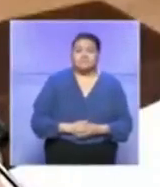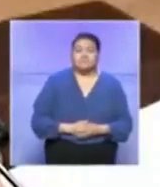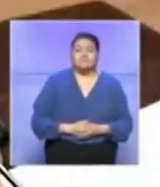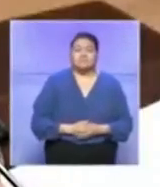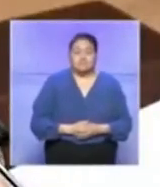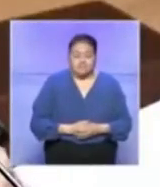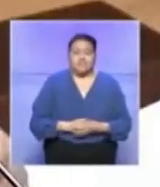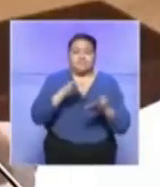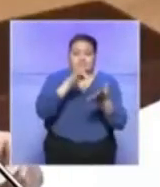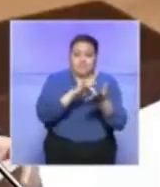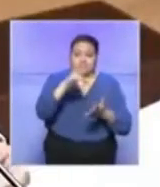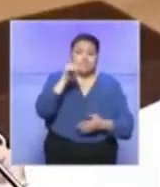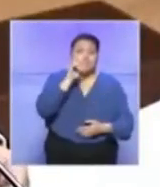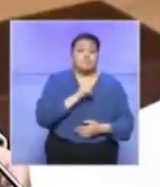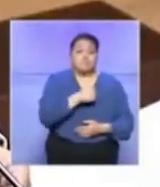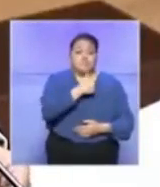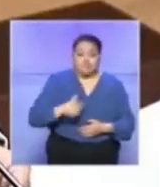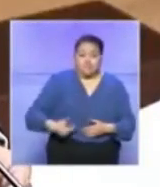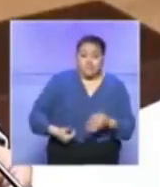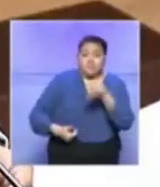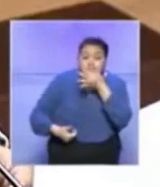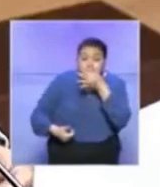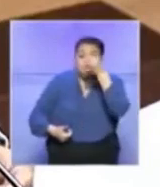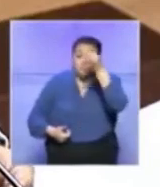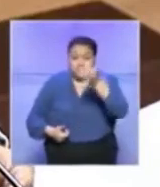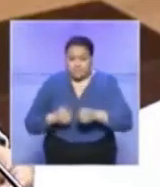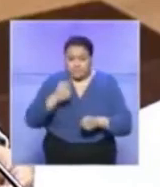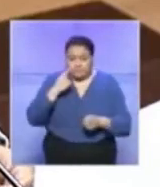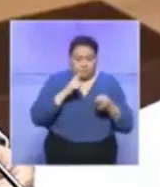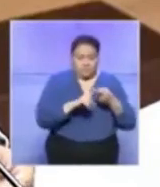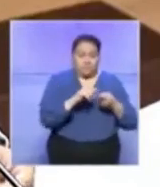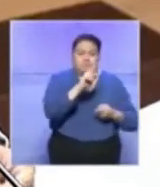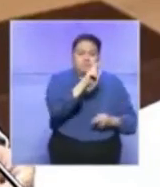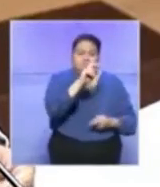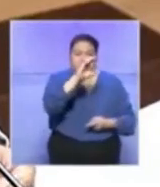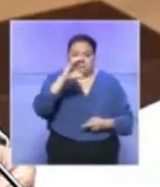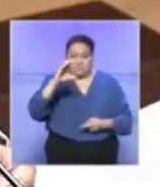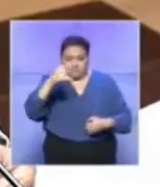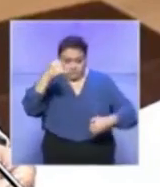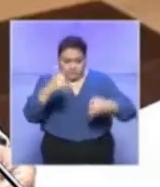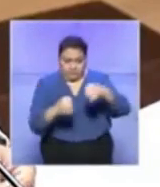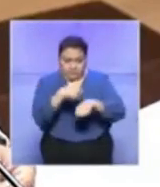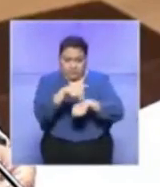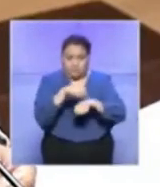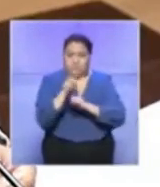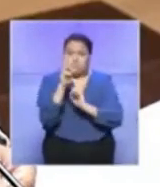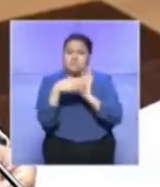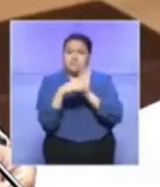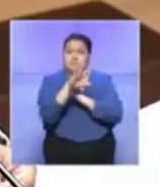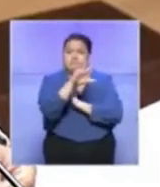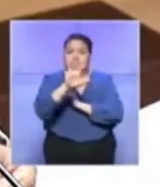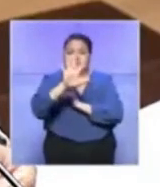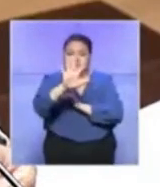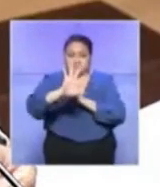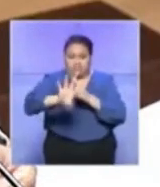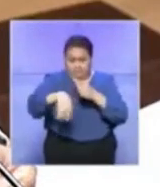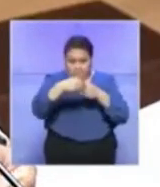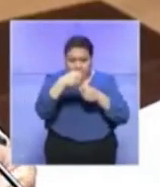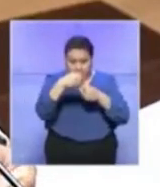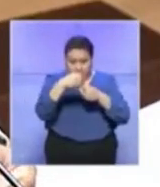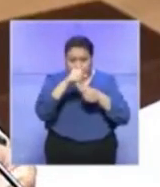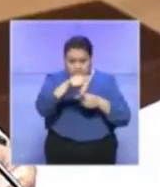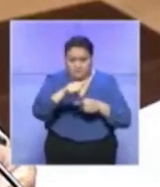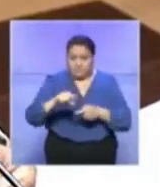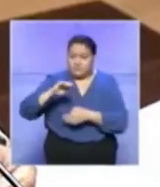sobre la resolución. Y bueno, la información es esta, de último momento, pero bueno,